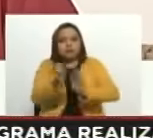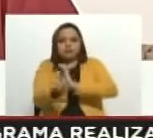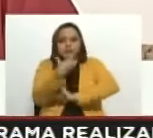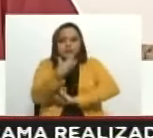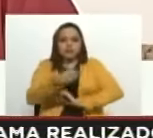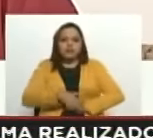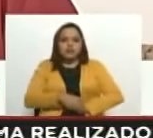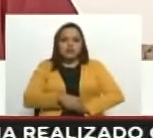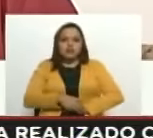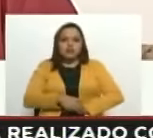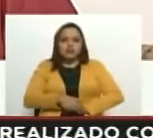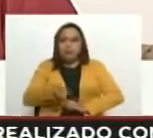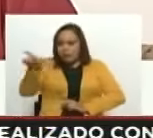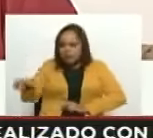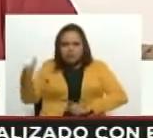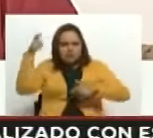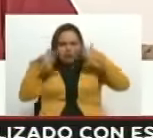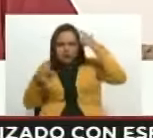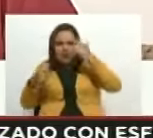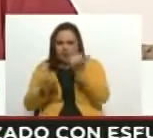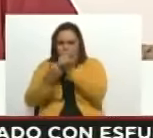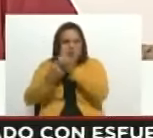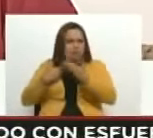Eso no es un chavista que me envió eso, ¿eh?